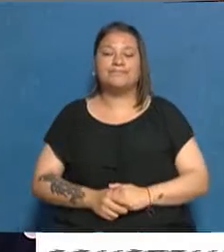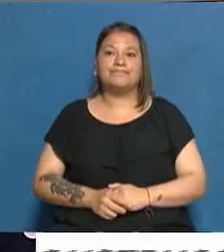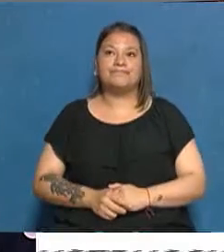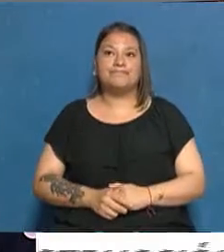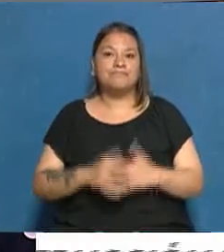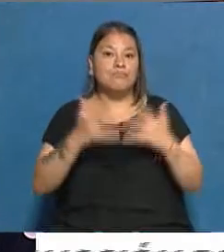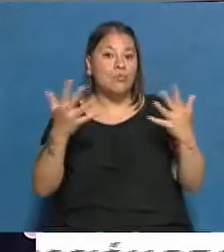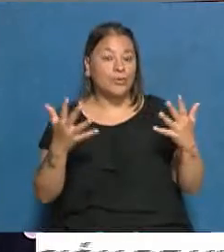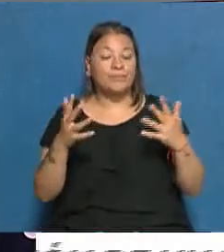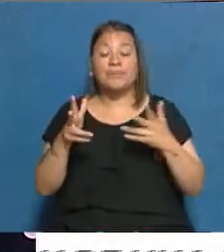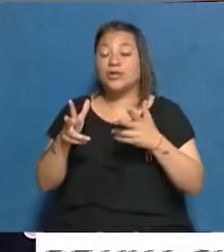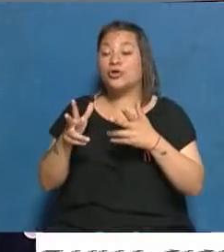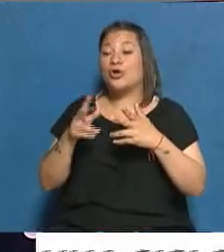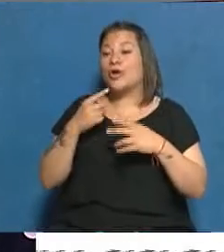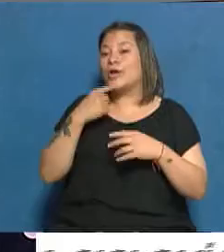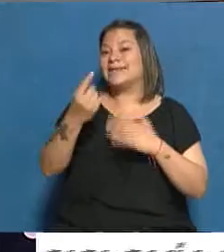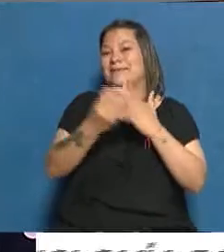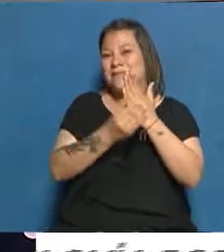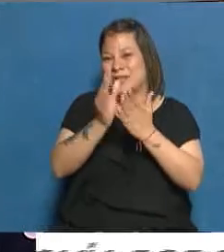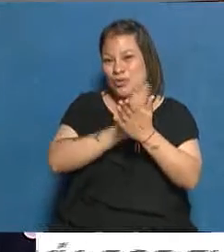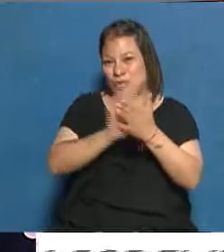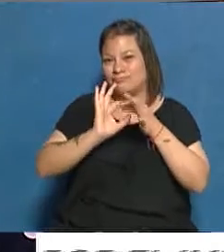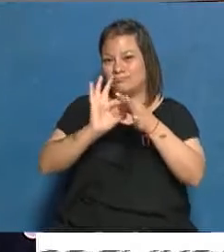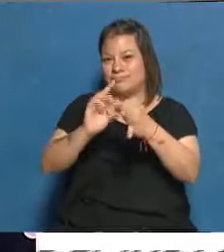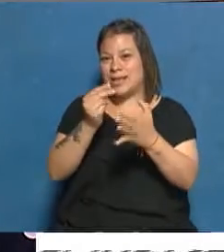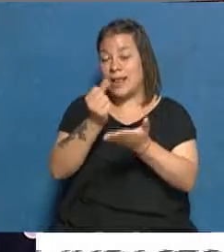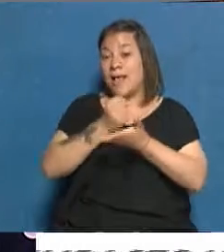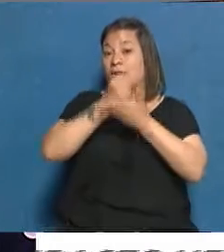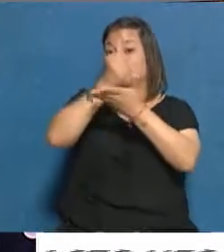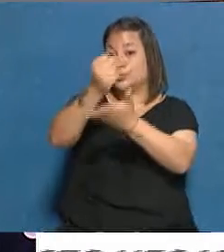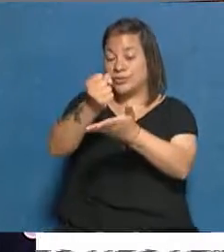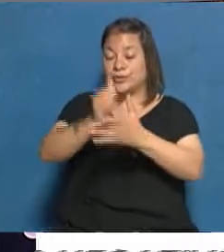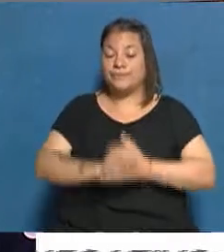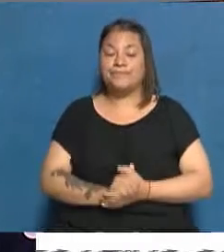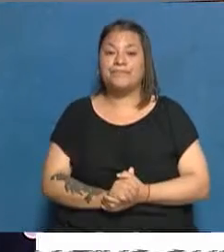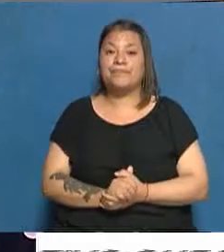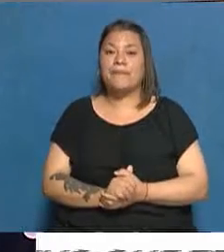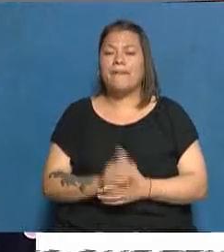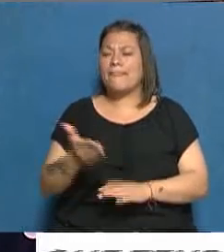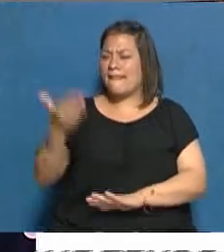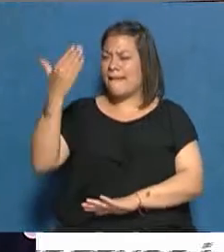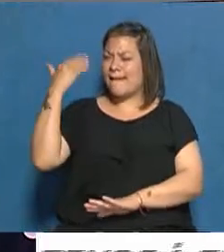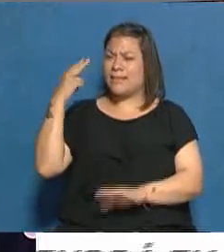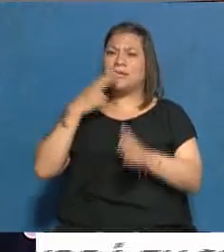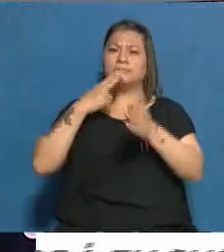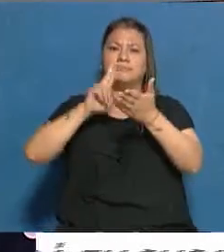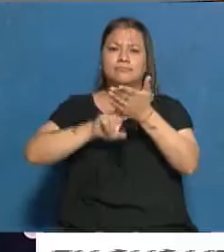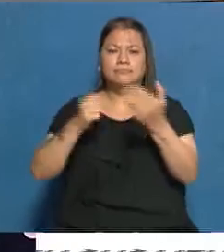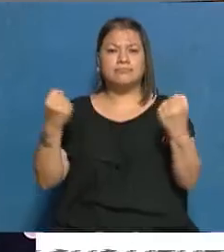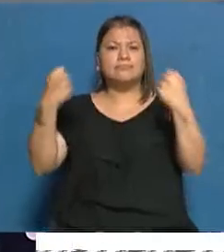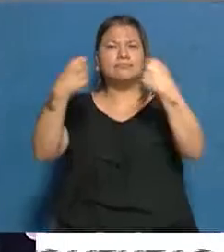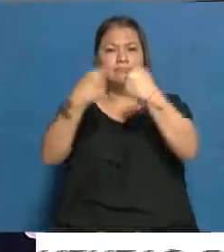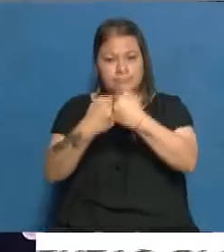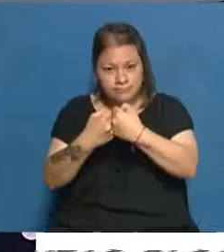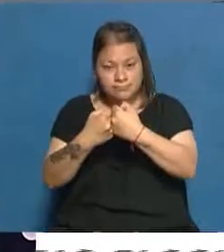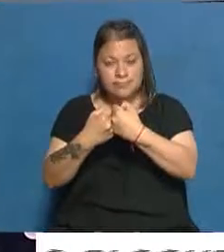Bueno, esto es lo que dice Giuliano respecto al tema del subsidio. Es decir, que aquel consenso fiscal que firmaron,